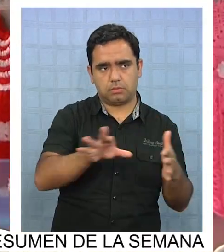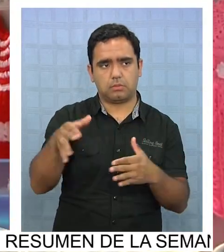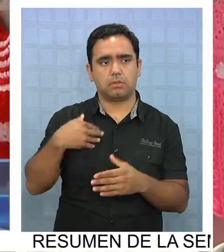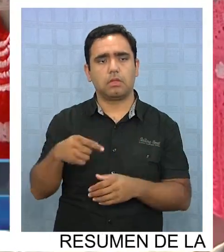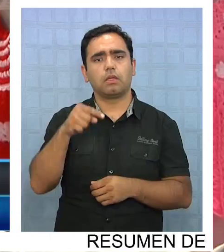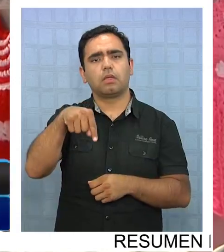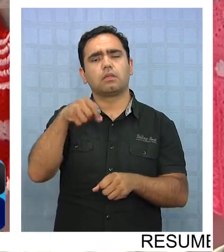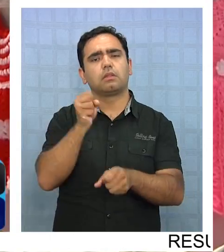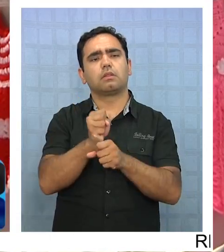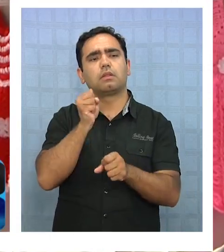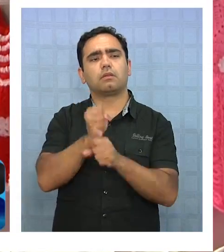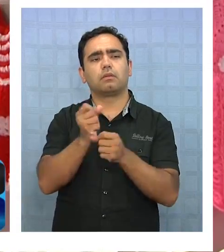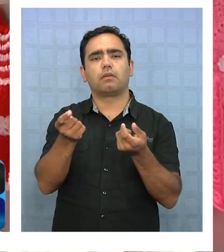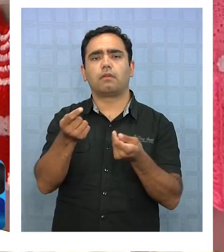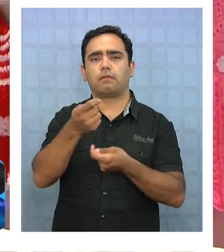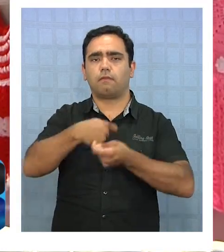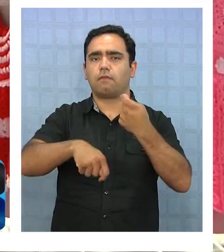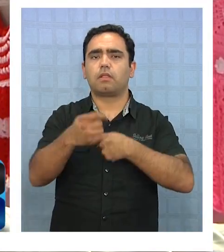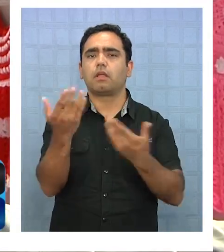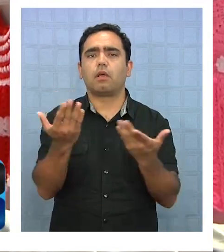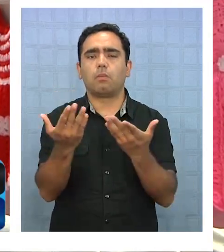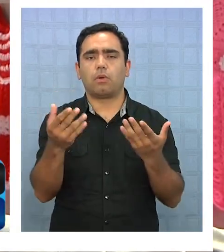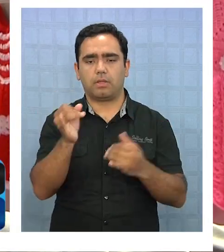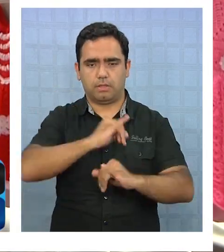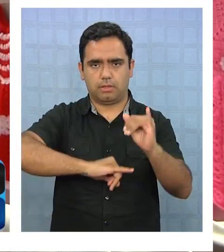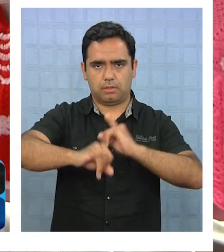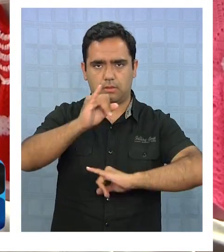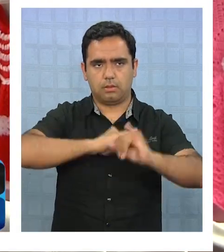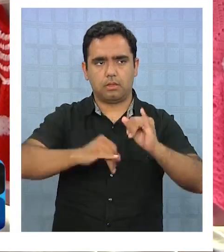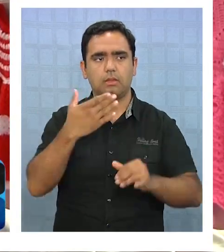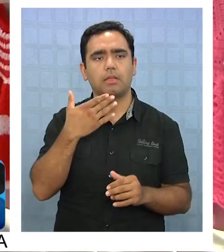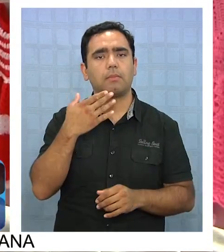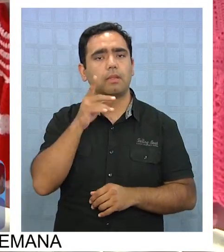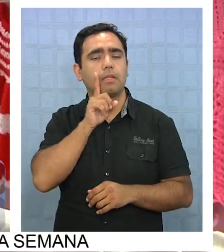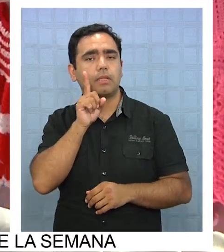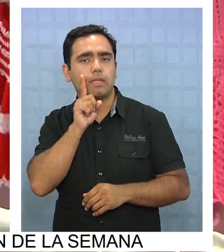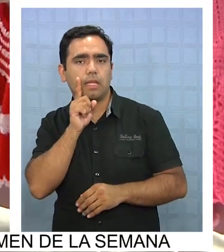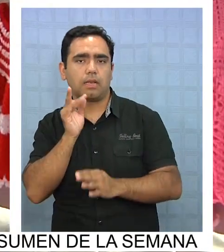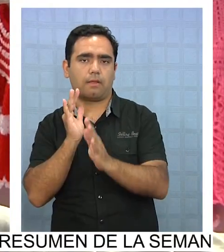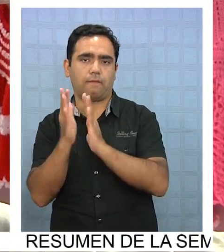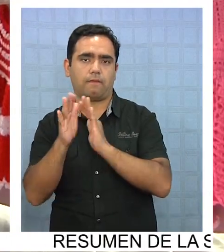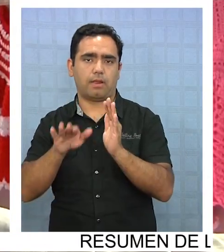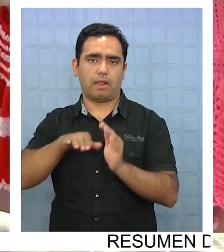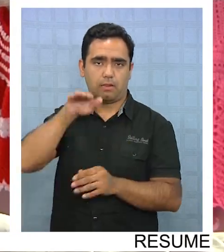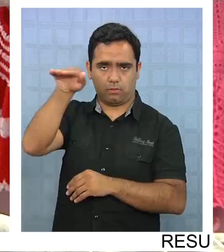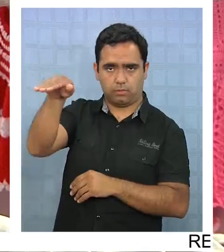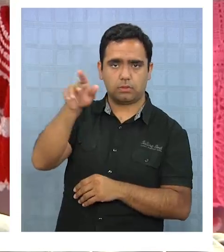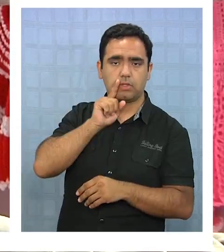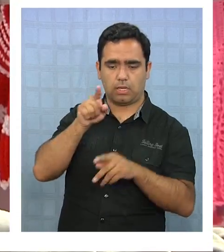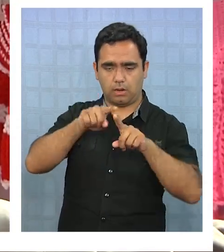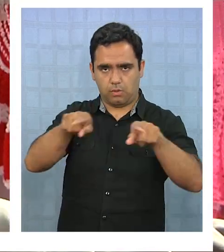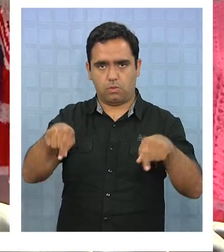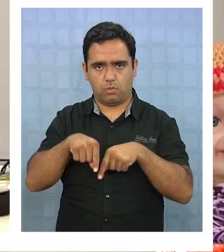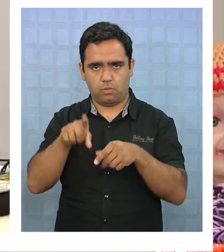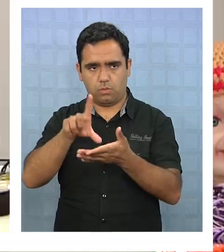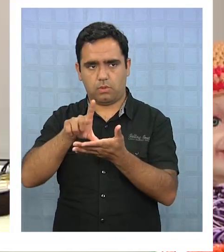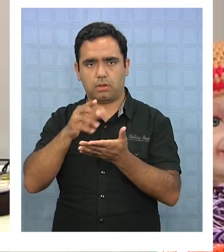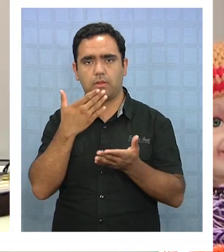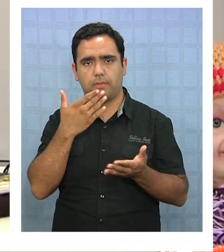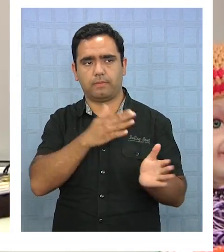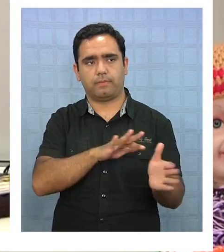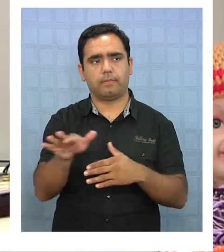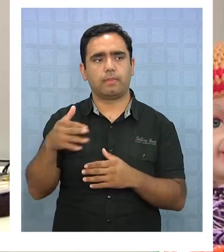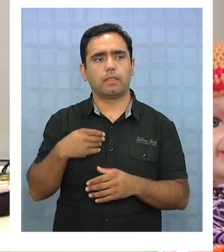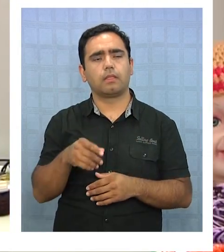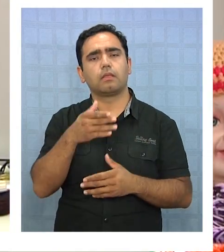generalmente vendiendo por internet y también tenemos un puesto pequeño en una feria de alto auspicio. ¿Trabajos fundamentalmente